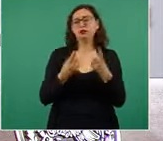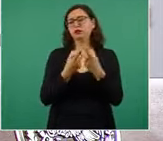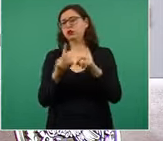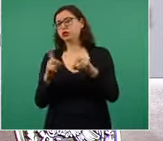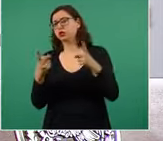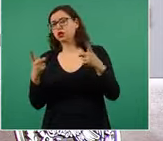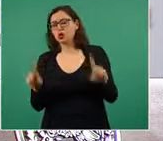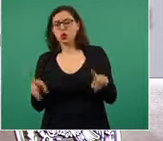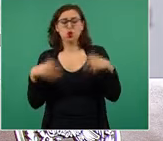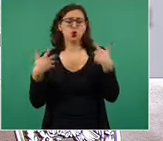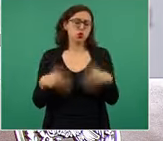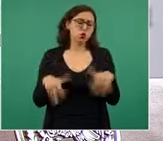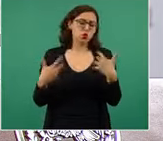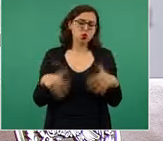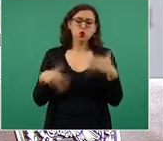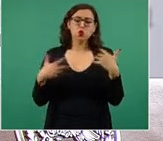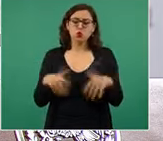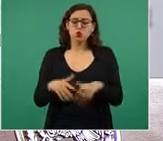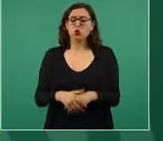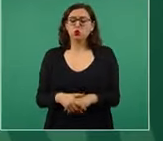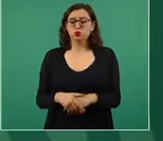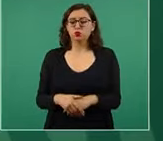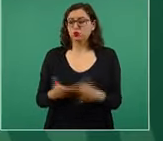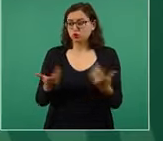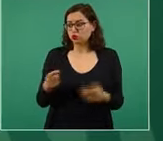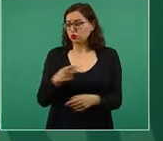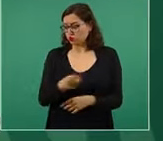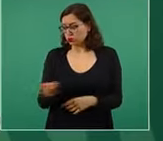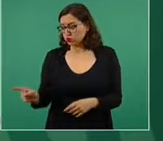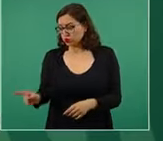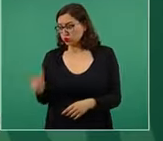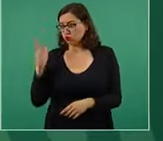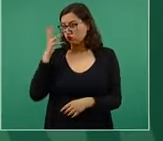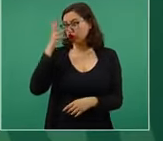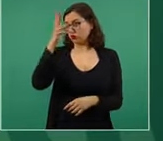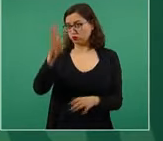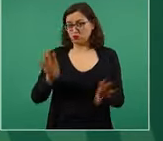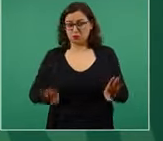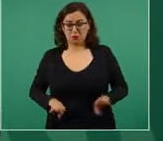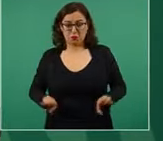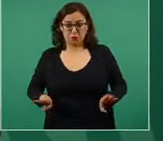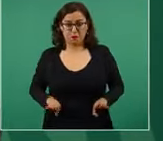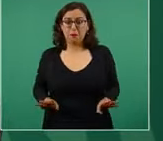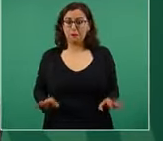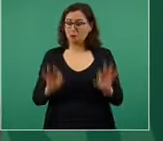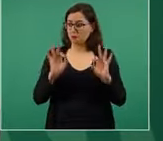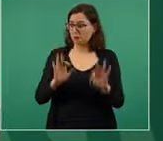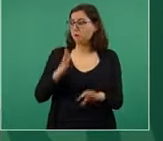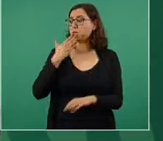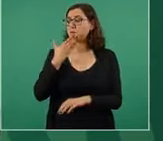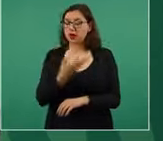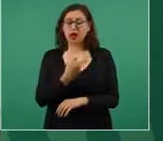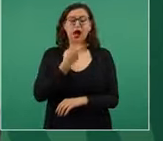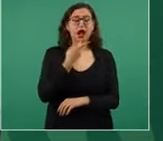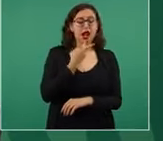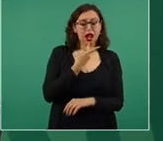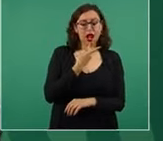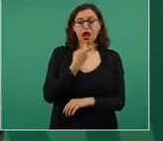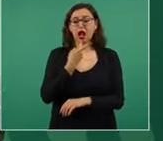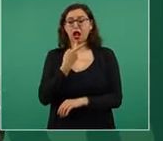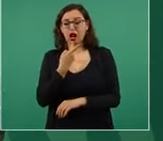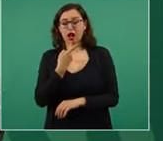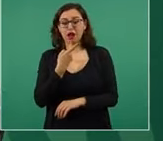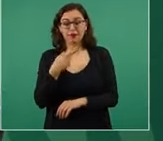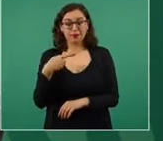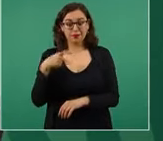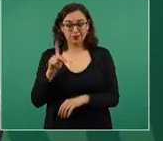la formación de buenos ciudadanos y el que no nos